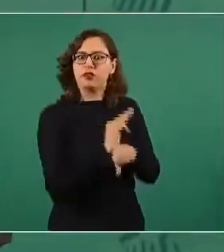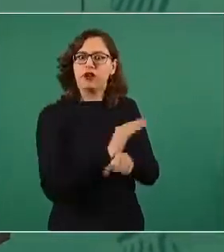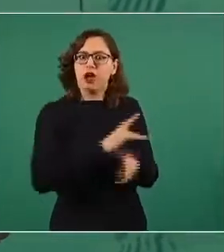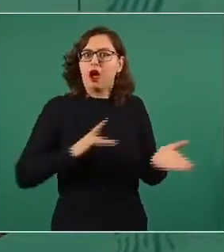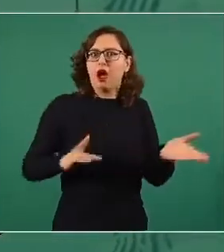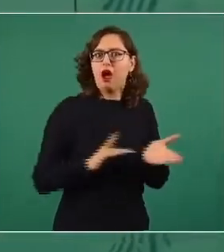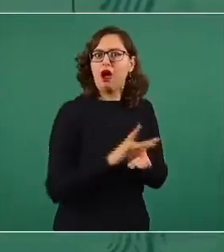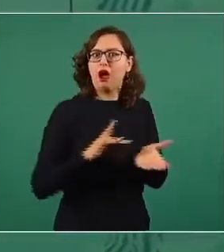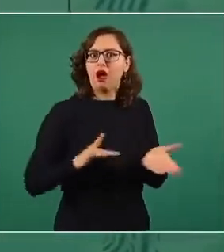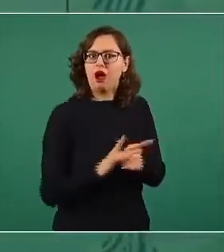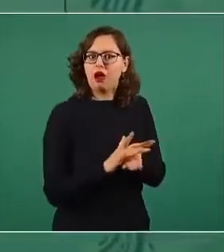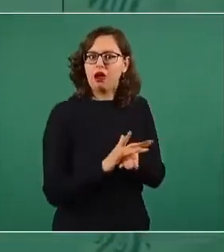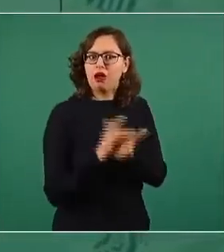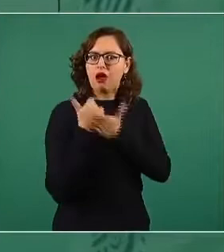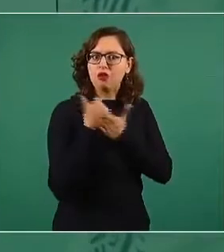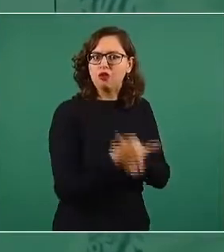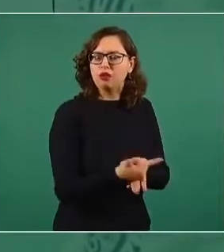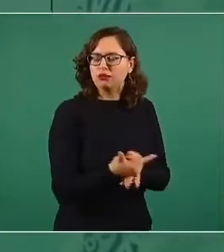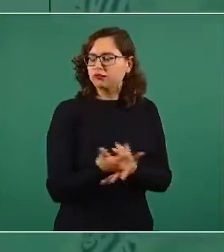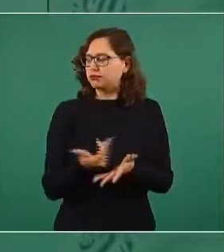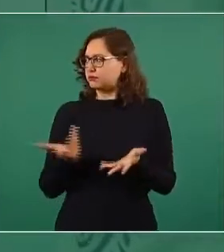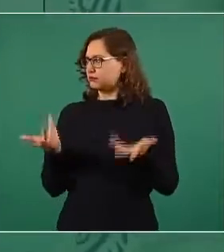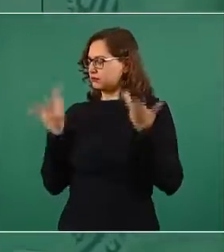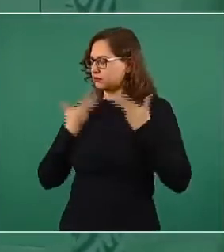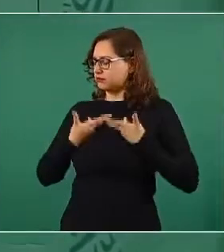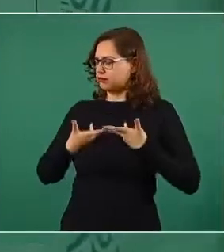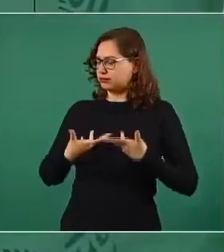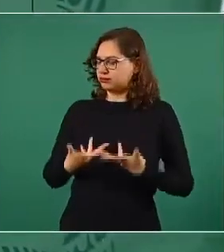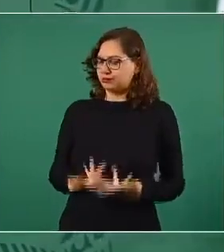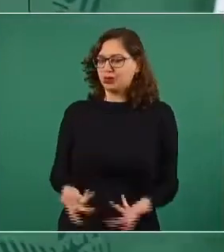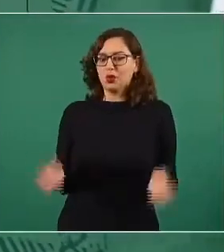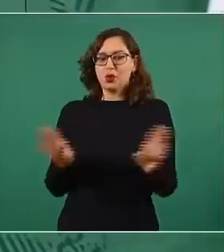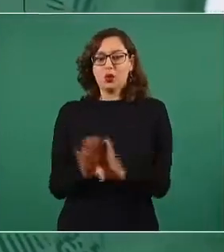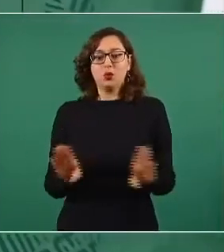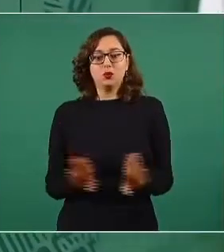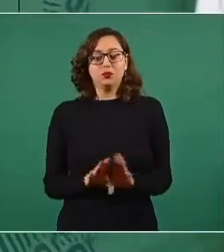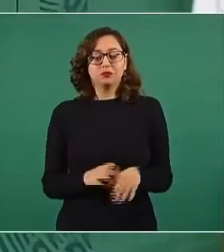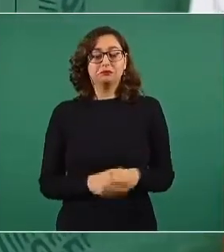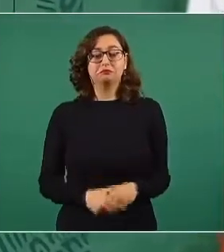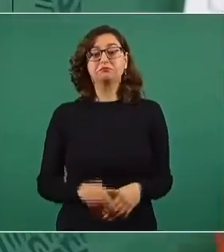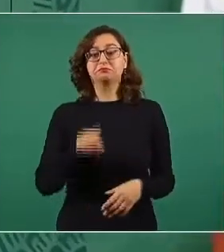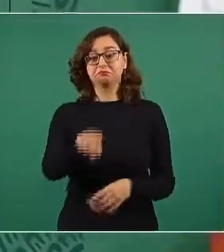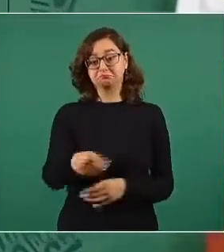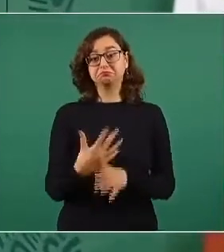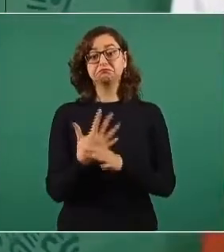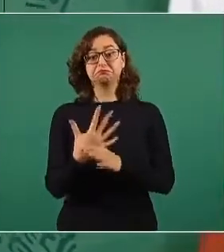militantes apoyando. Pero lo tuyo es muy interesante y ojalá y todos